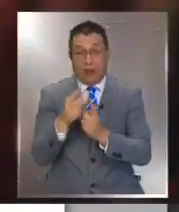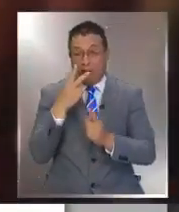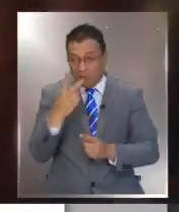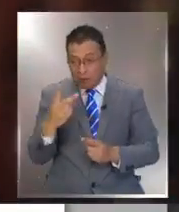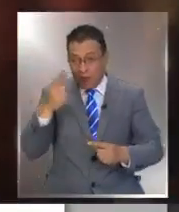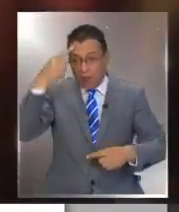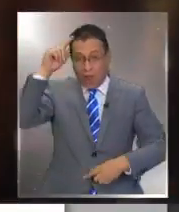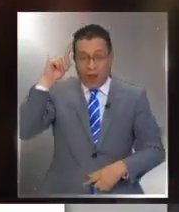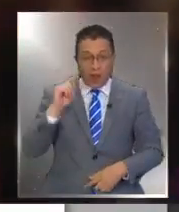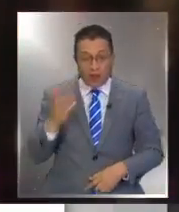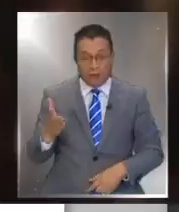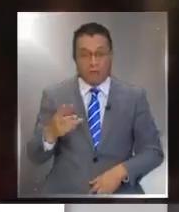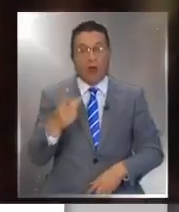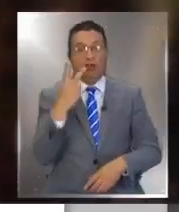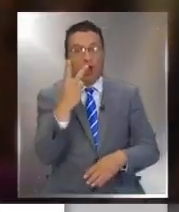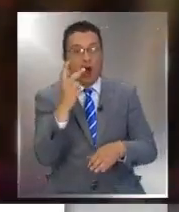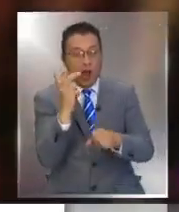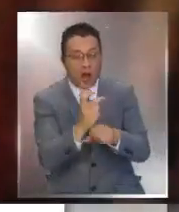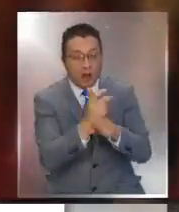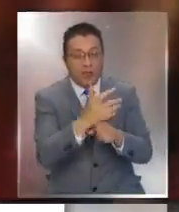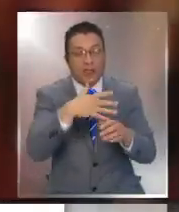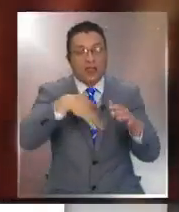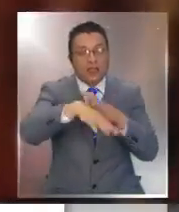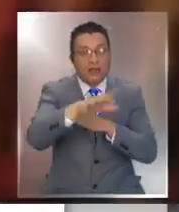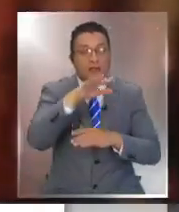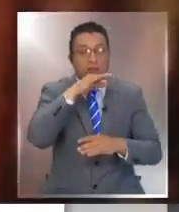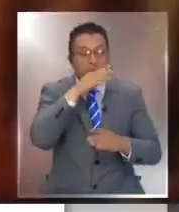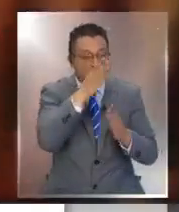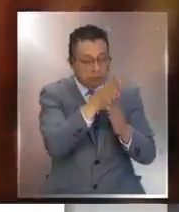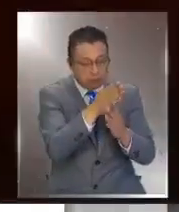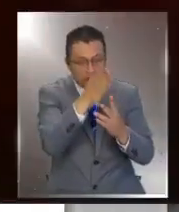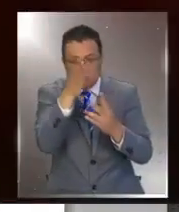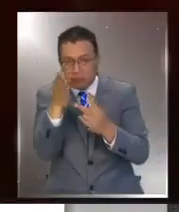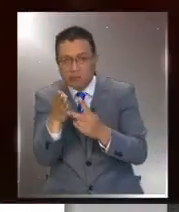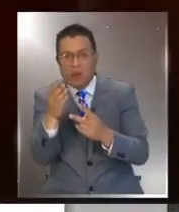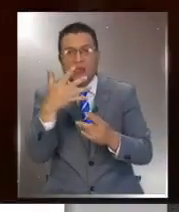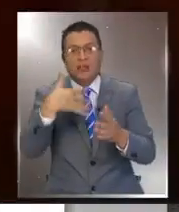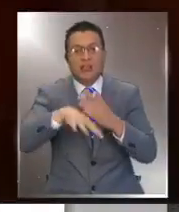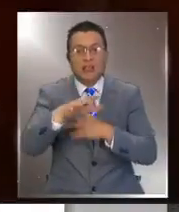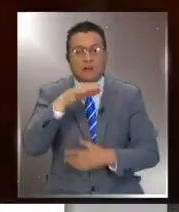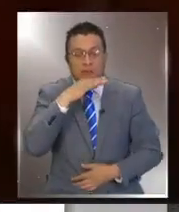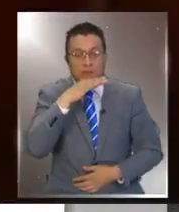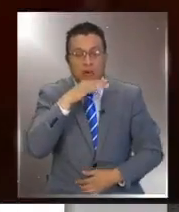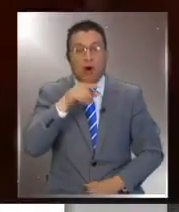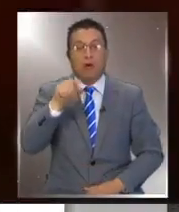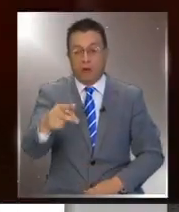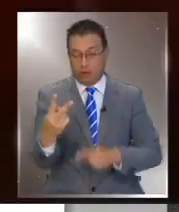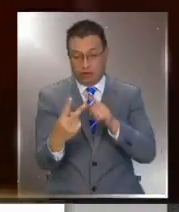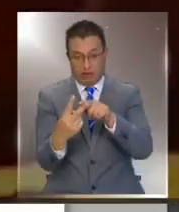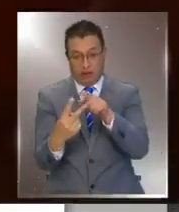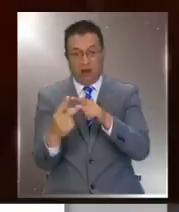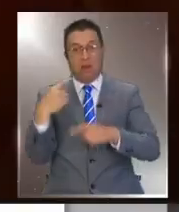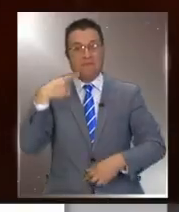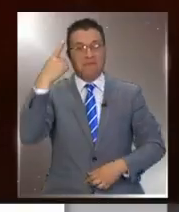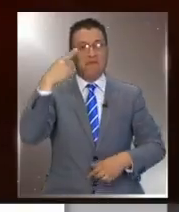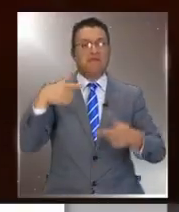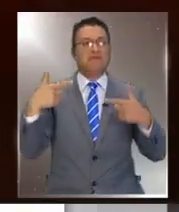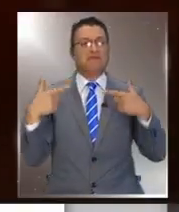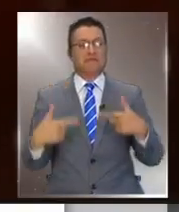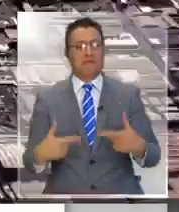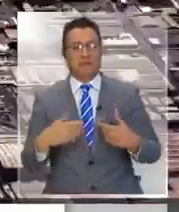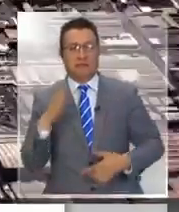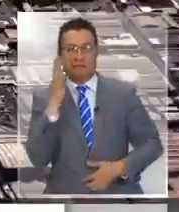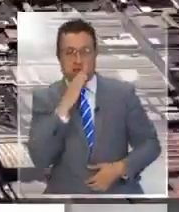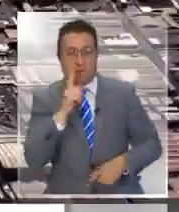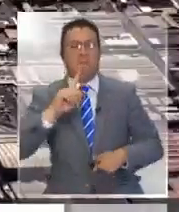herido. Dos asaltos, 15 minutos en la bitácora de este tour delictual. Yanier Balanta y su compañero creían que era su día de suerte y